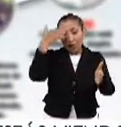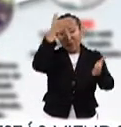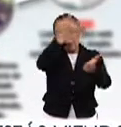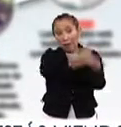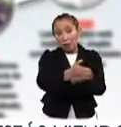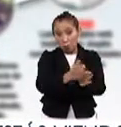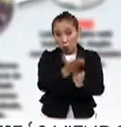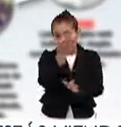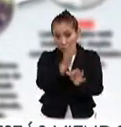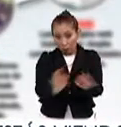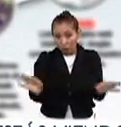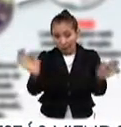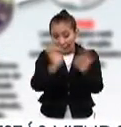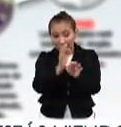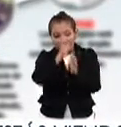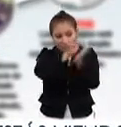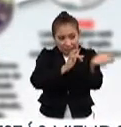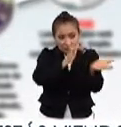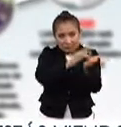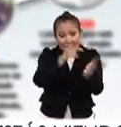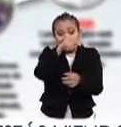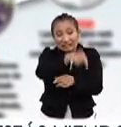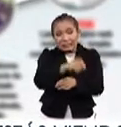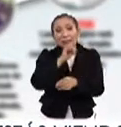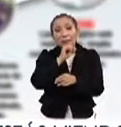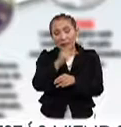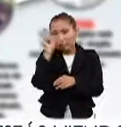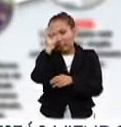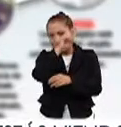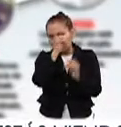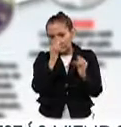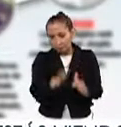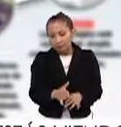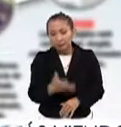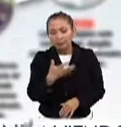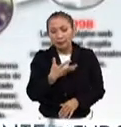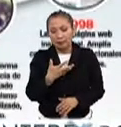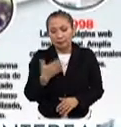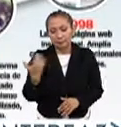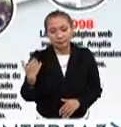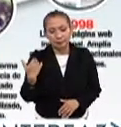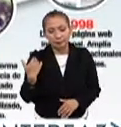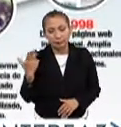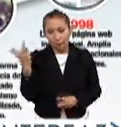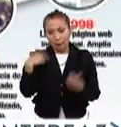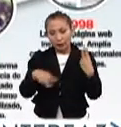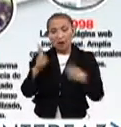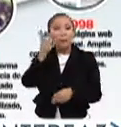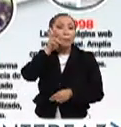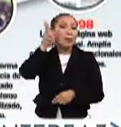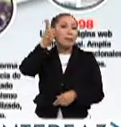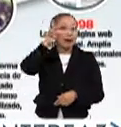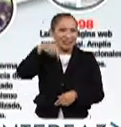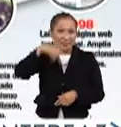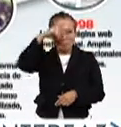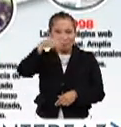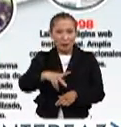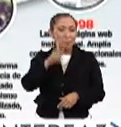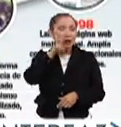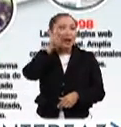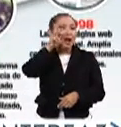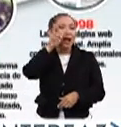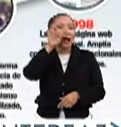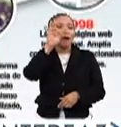muy relevante y en ese sentido también complicada. Tuvimos cuando vino el Papa a México, el